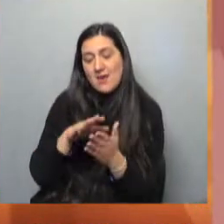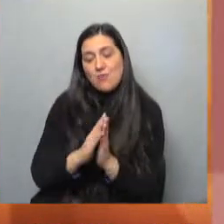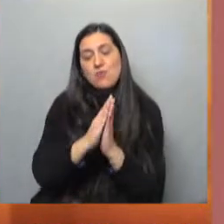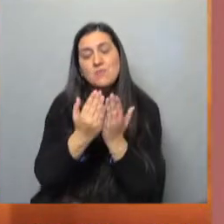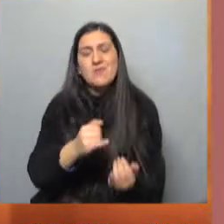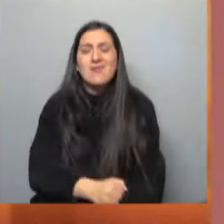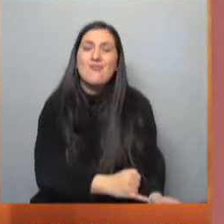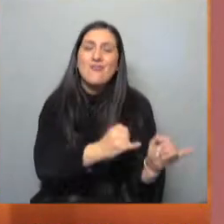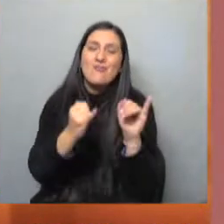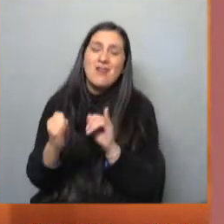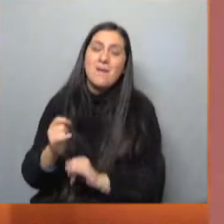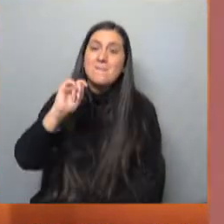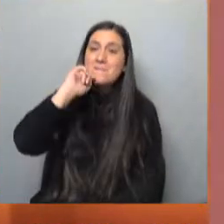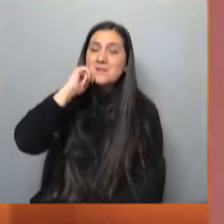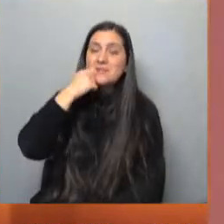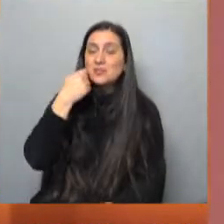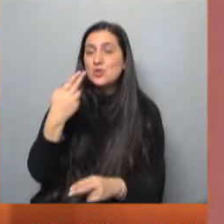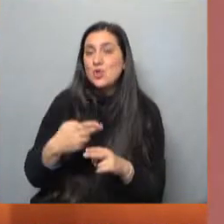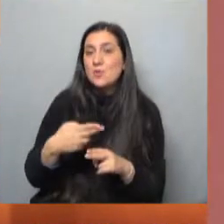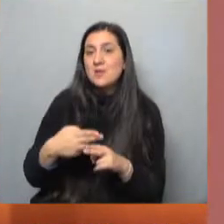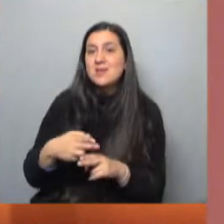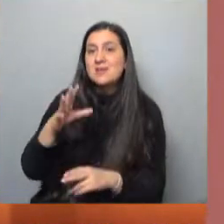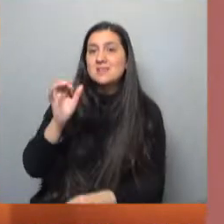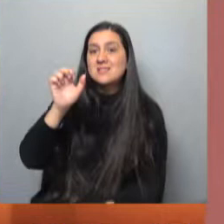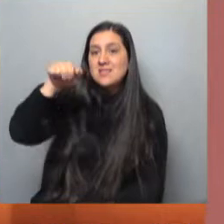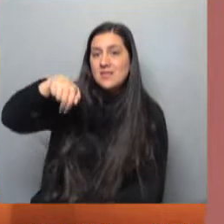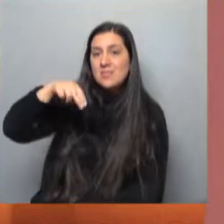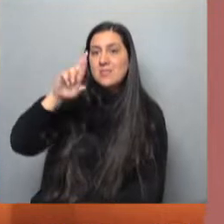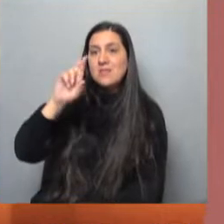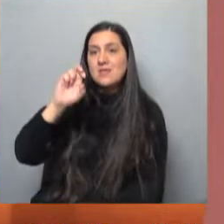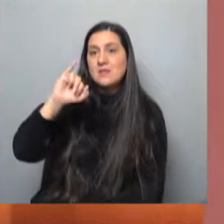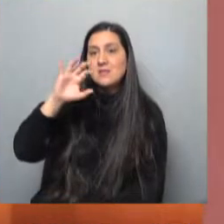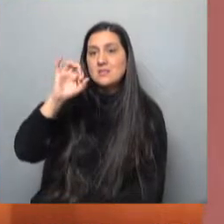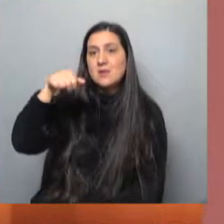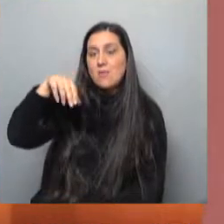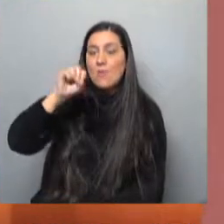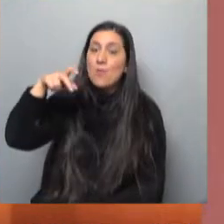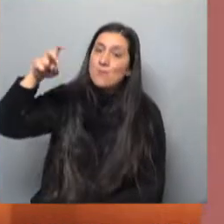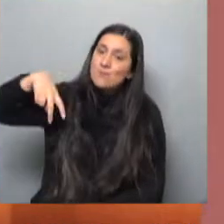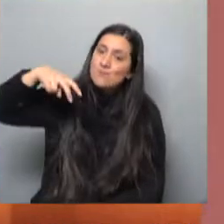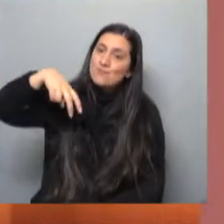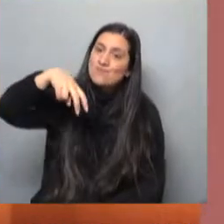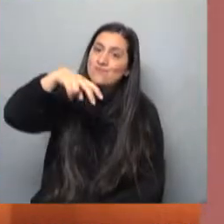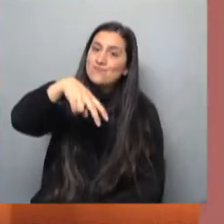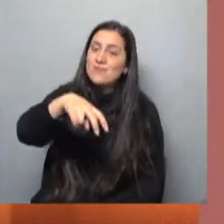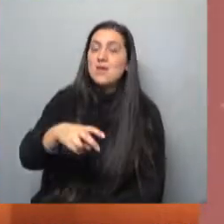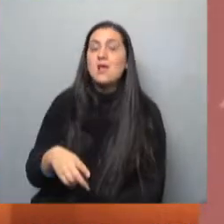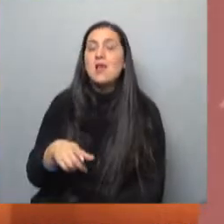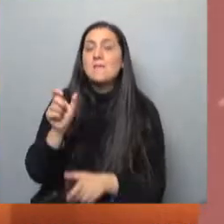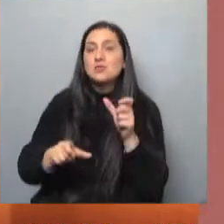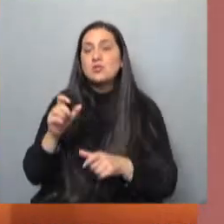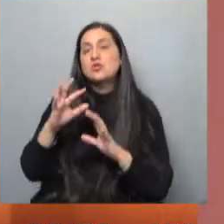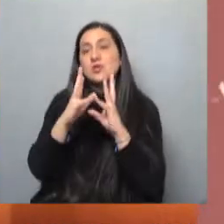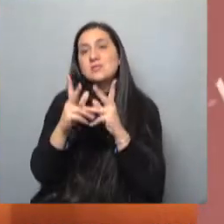jornada muy linda que se va a denominar senderismo para que con la gente organizada con